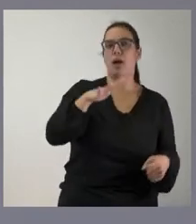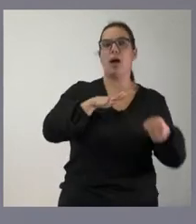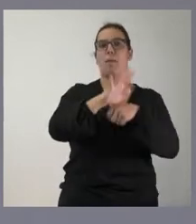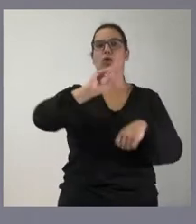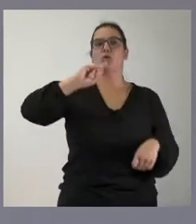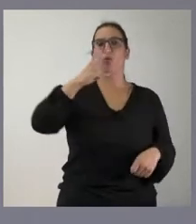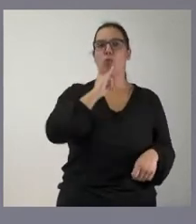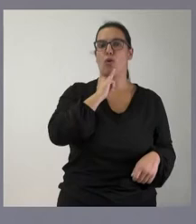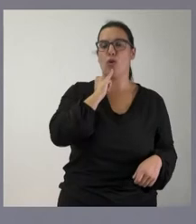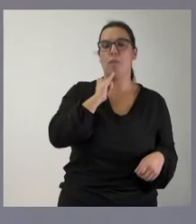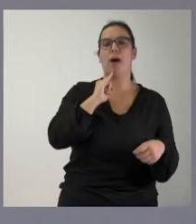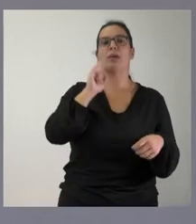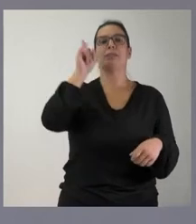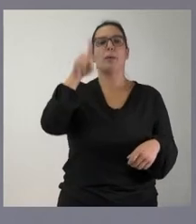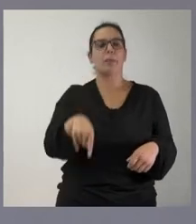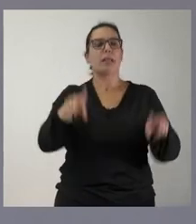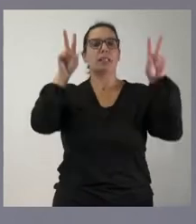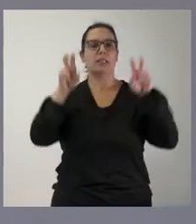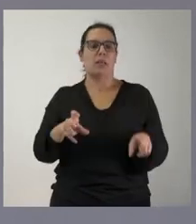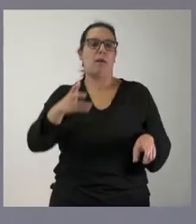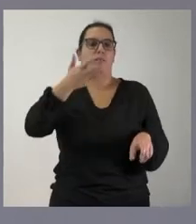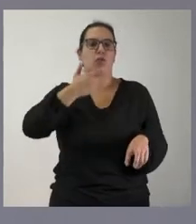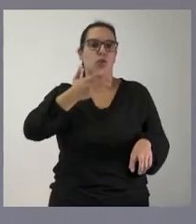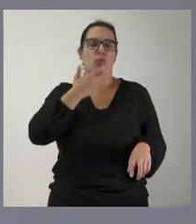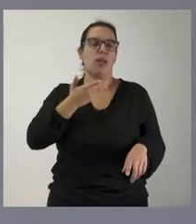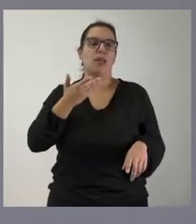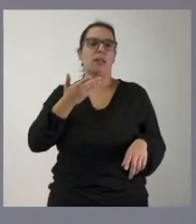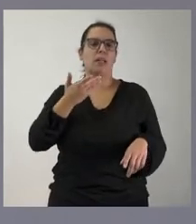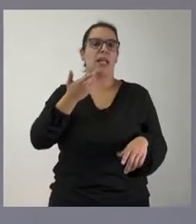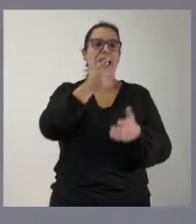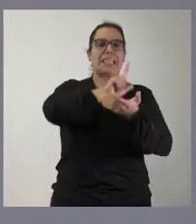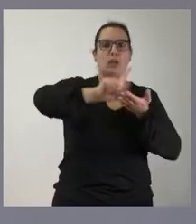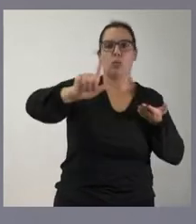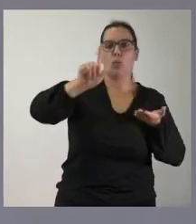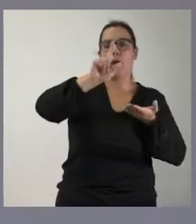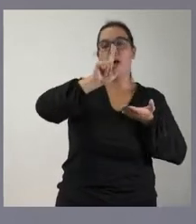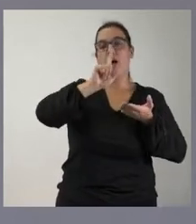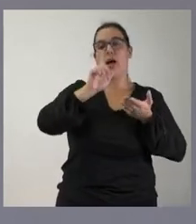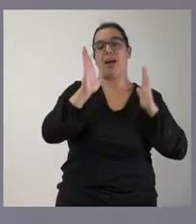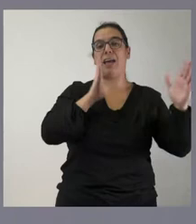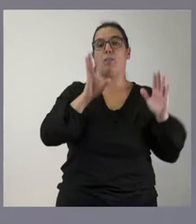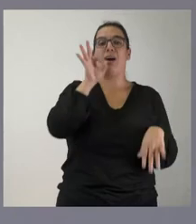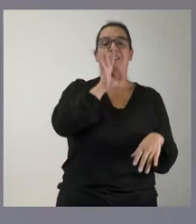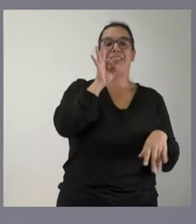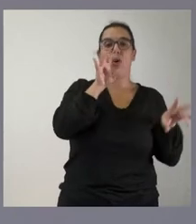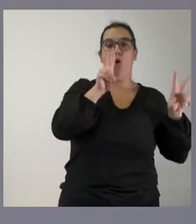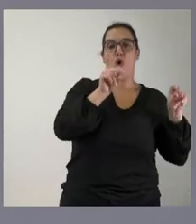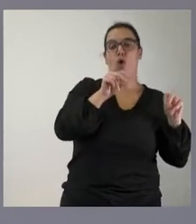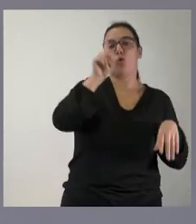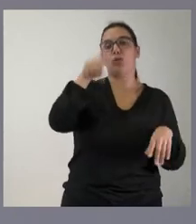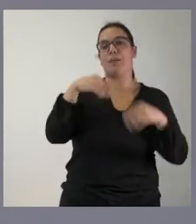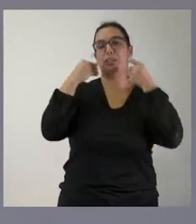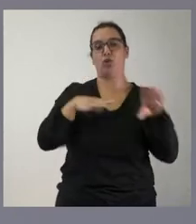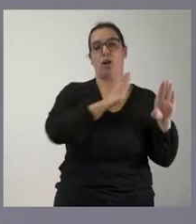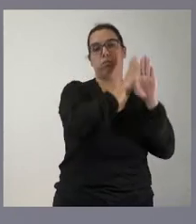extranjera o en el ámbito del conocimiento de la literatura en el siglo de oro o de la historia por orden cronológico